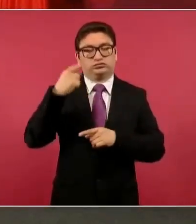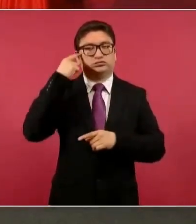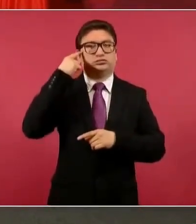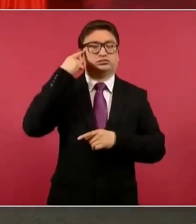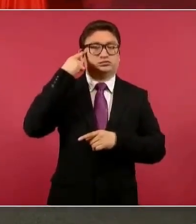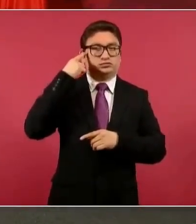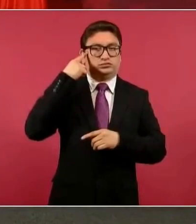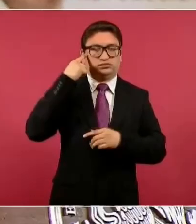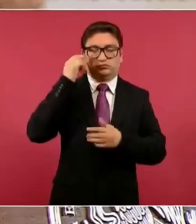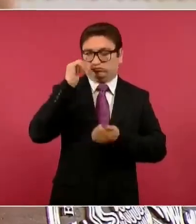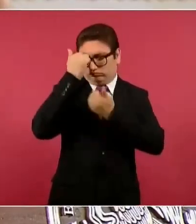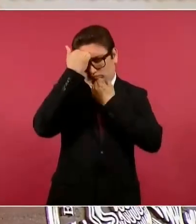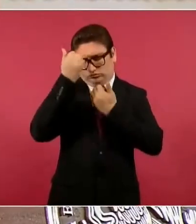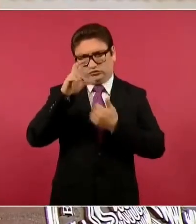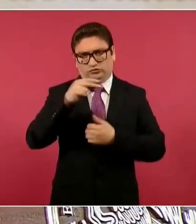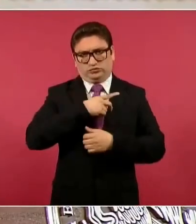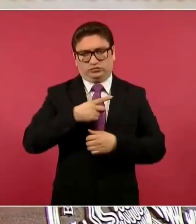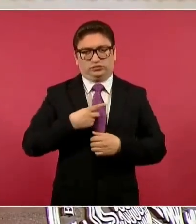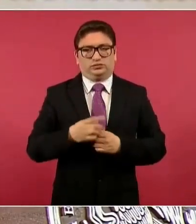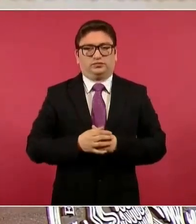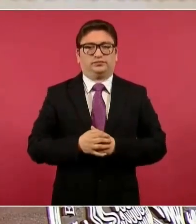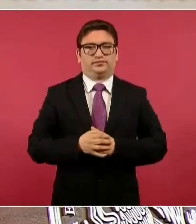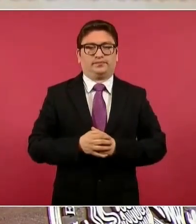o no debe